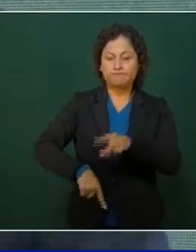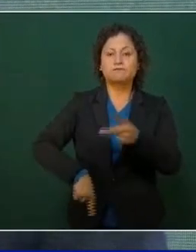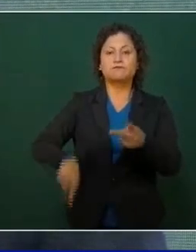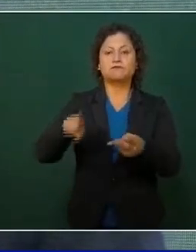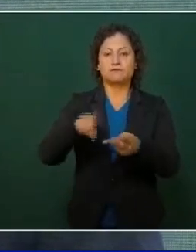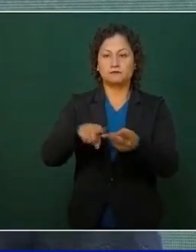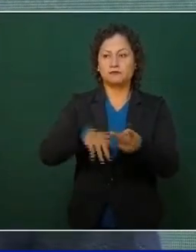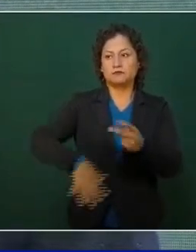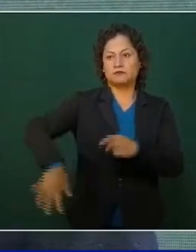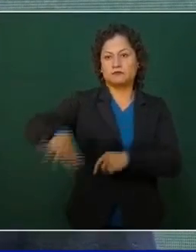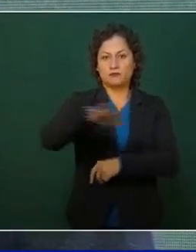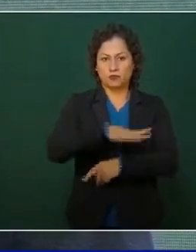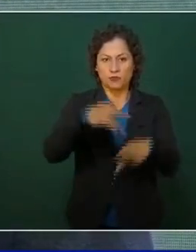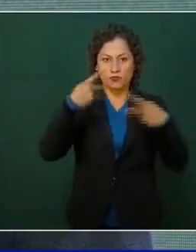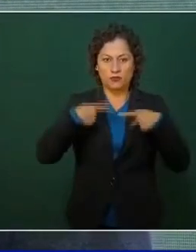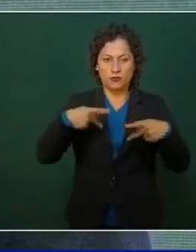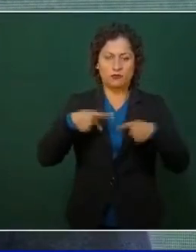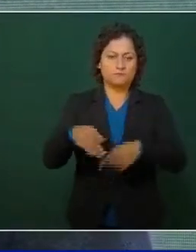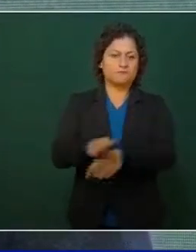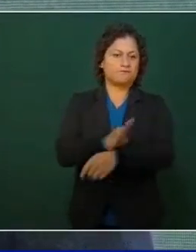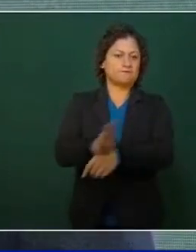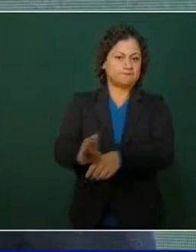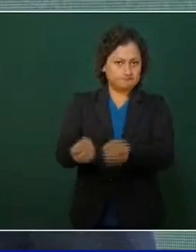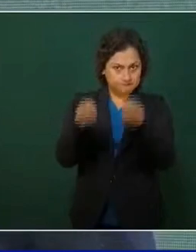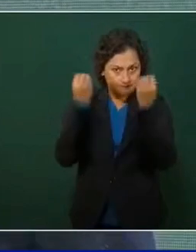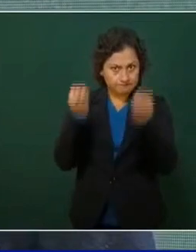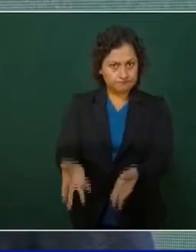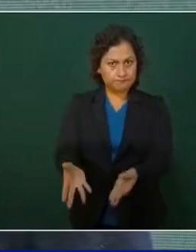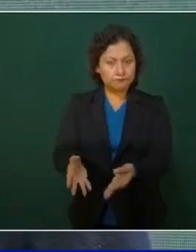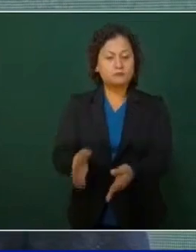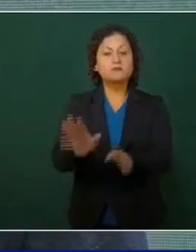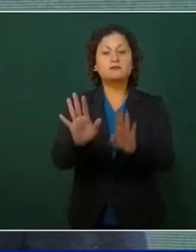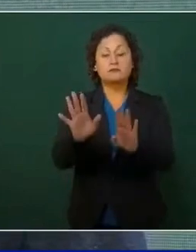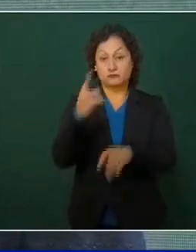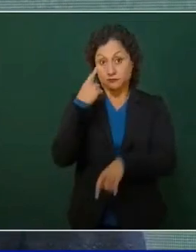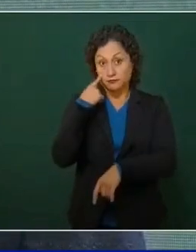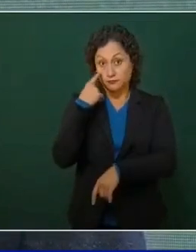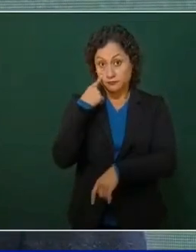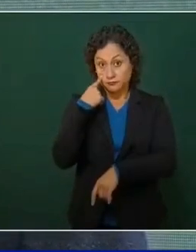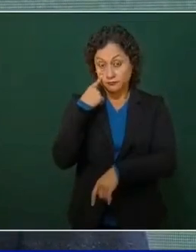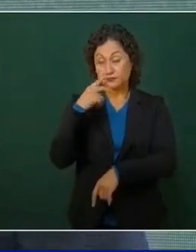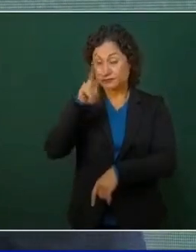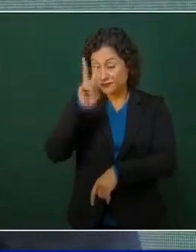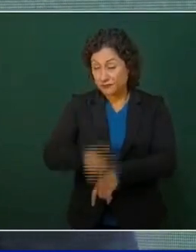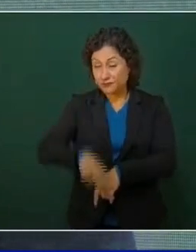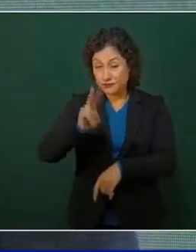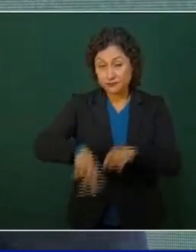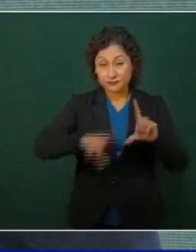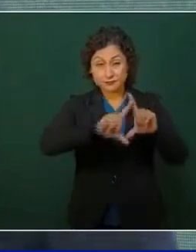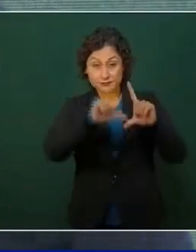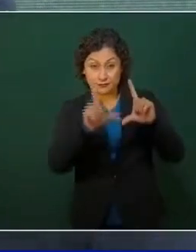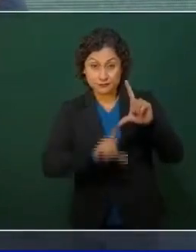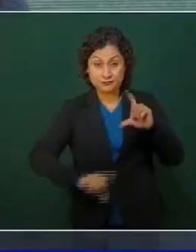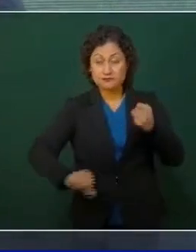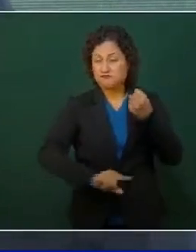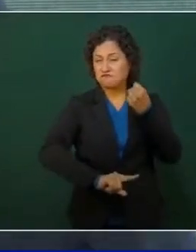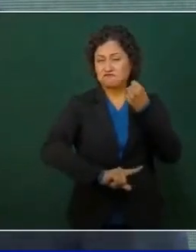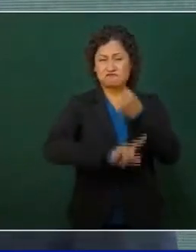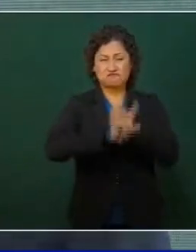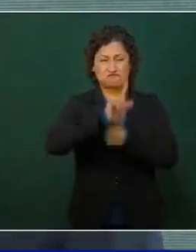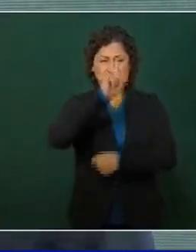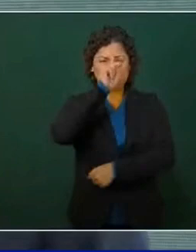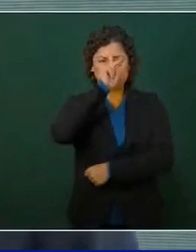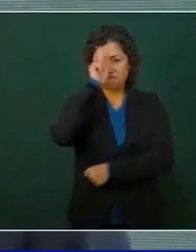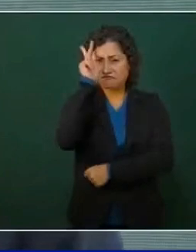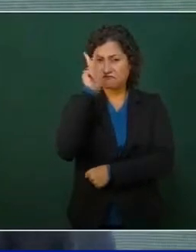Y vuelvo a lo mismo, lo que más ha dañado a México, eso lo tenemos